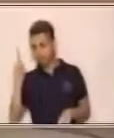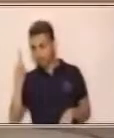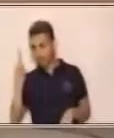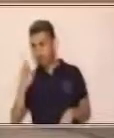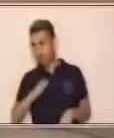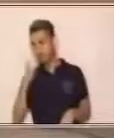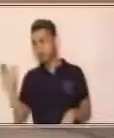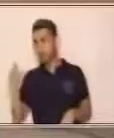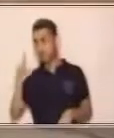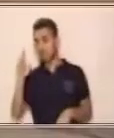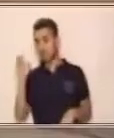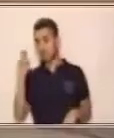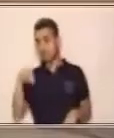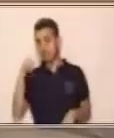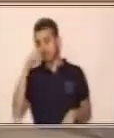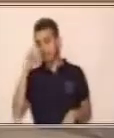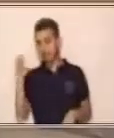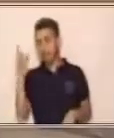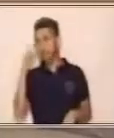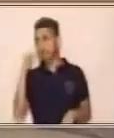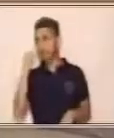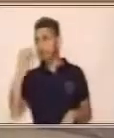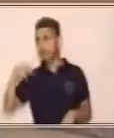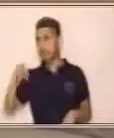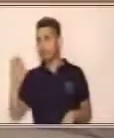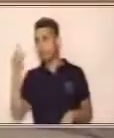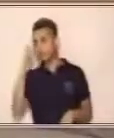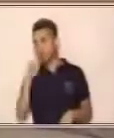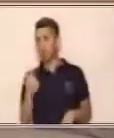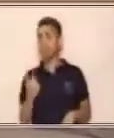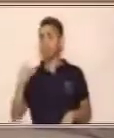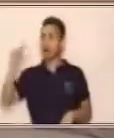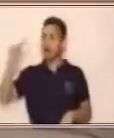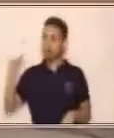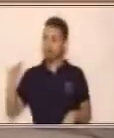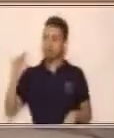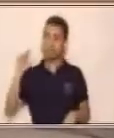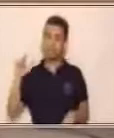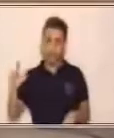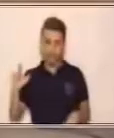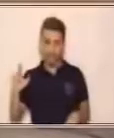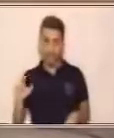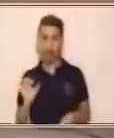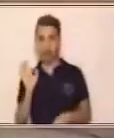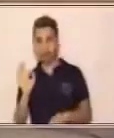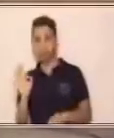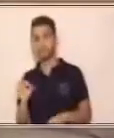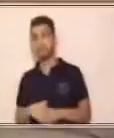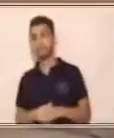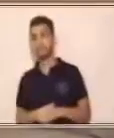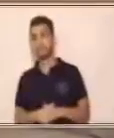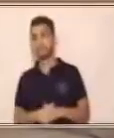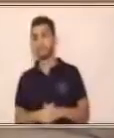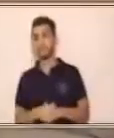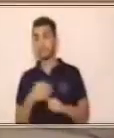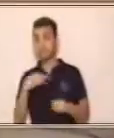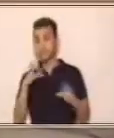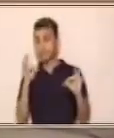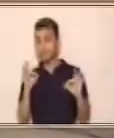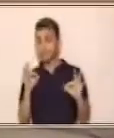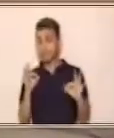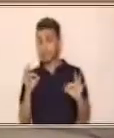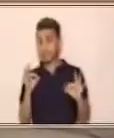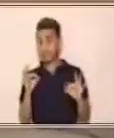centésimos, los cuales son representados por una C minúscula. Muy bien, cuando ya tomamos en